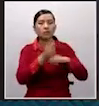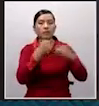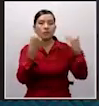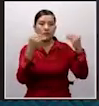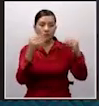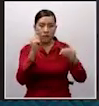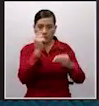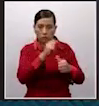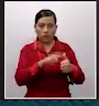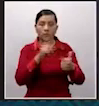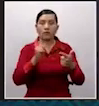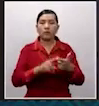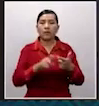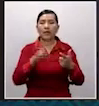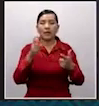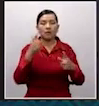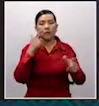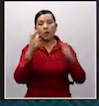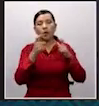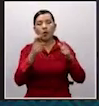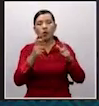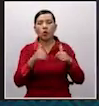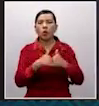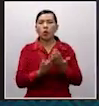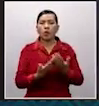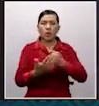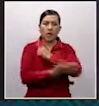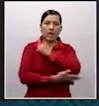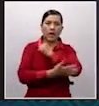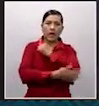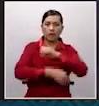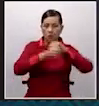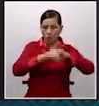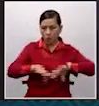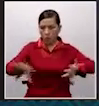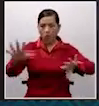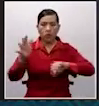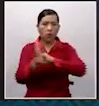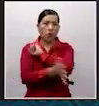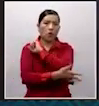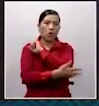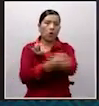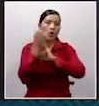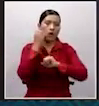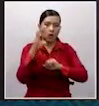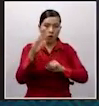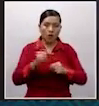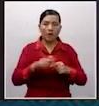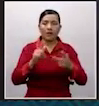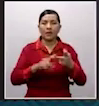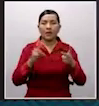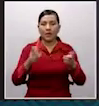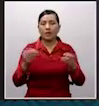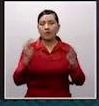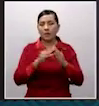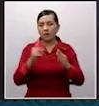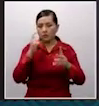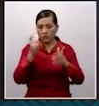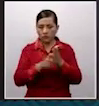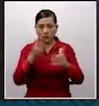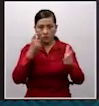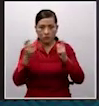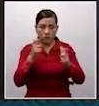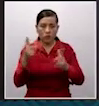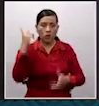controladas; segundo, el control de la expansión de cultivos de hoja de coca; el tercero, el diseño y la implementación de la